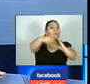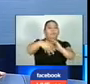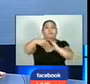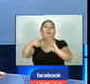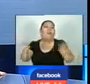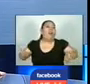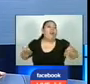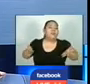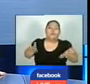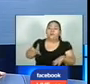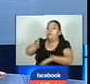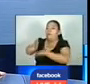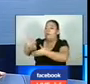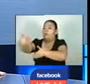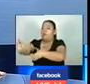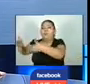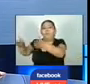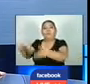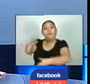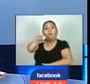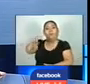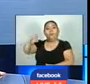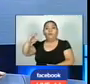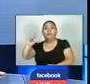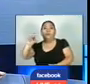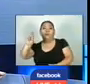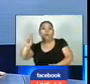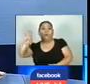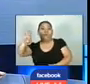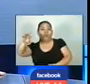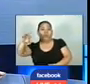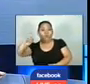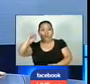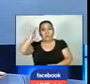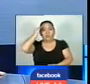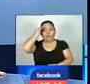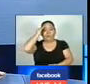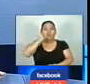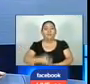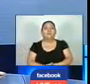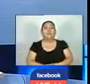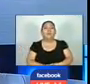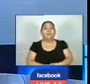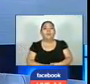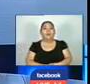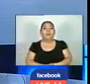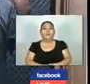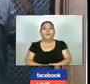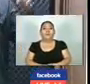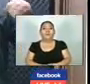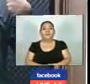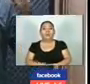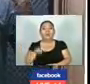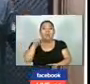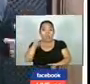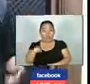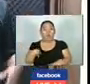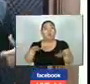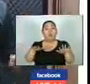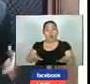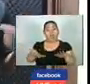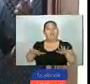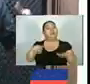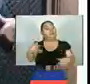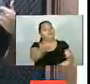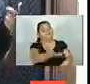optan por visitar el Centro Urbano de Bienestar y Oportunidades, conocido como Cuba. A los que me ayudaron gracias infinitamente,